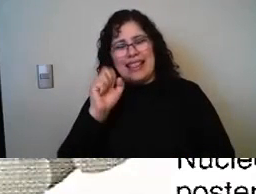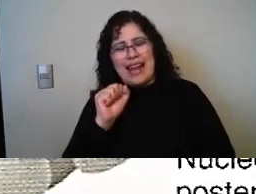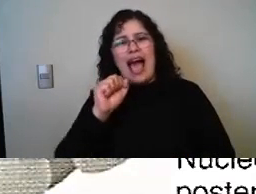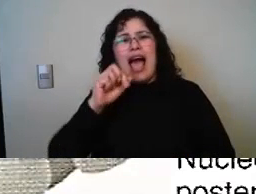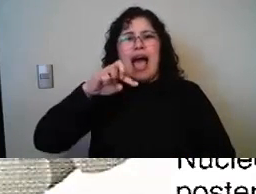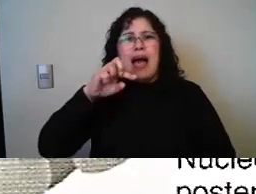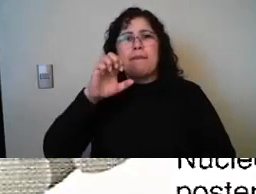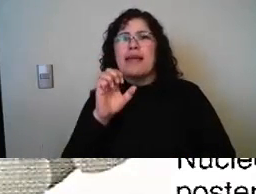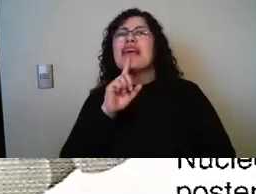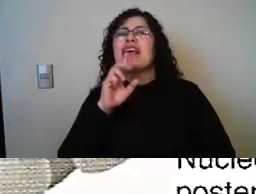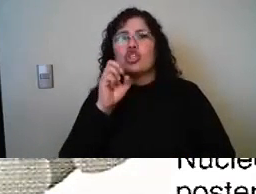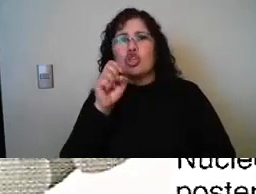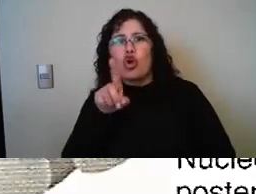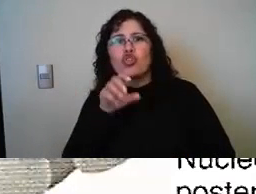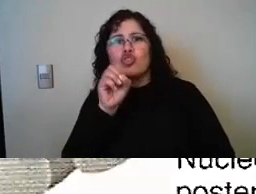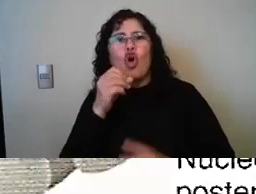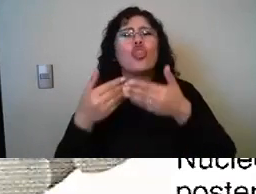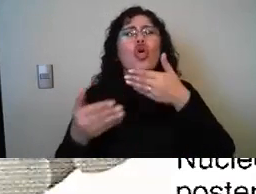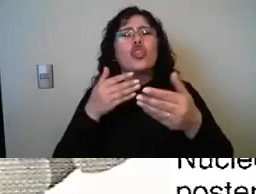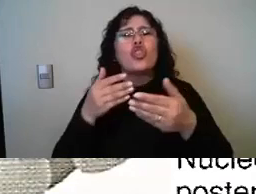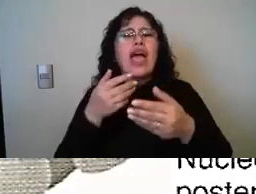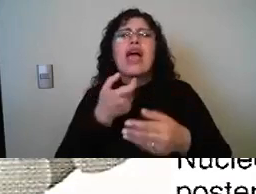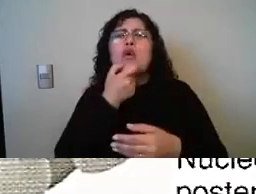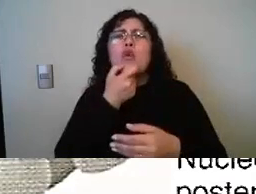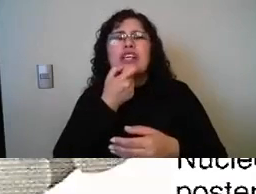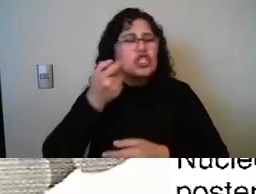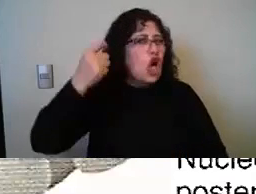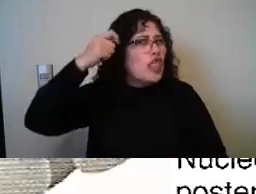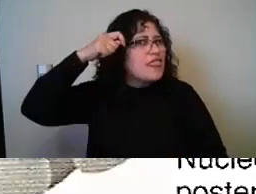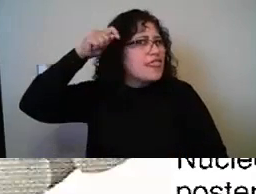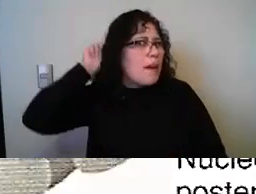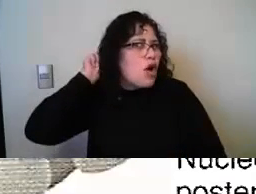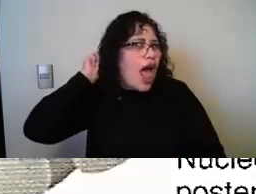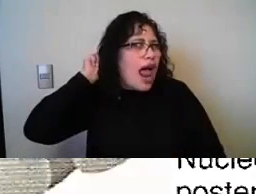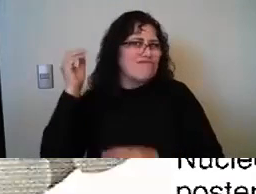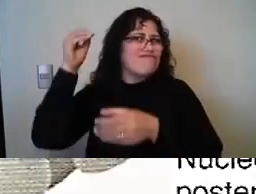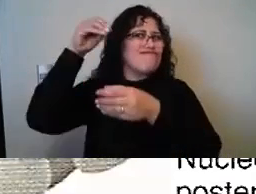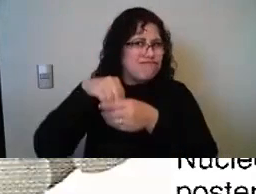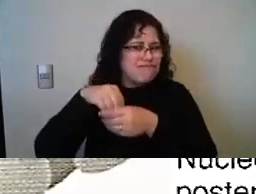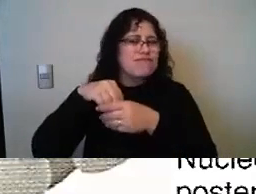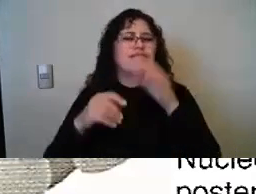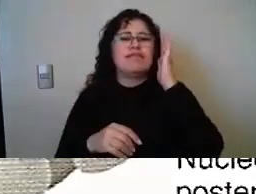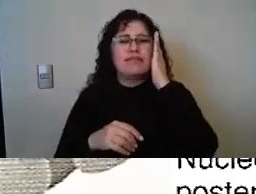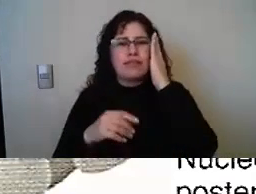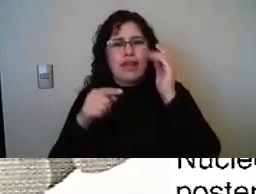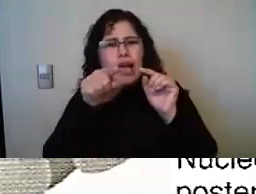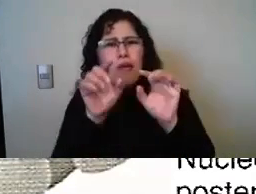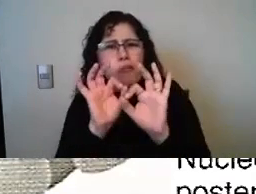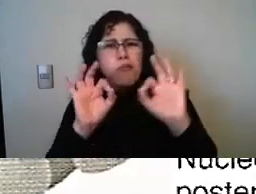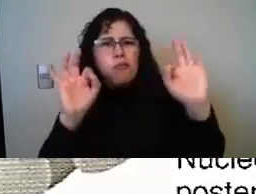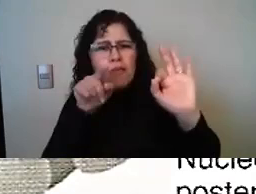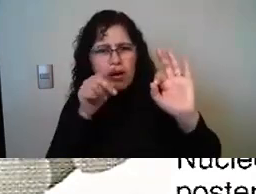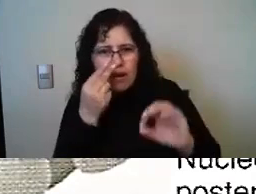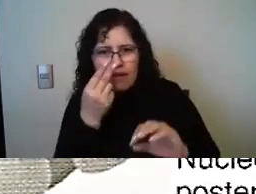petrosa. Y aquí en el esquema tenemos el ganglio, que en este caso para el nervio facial corresponde al